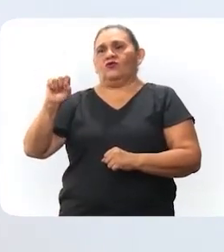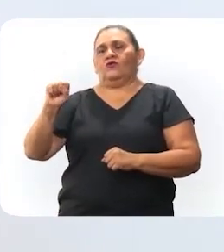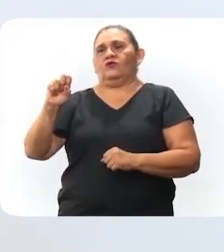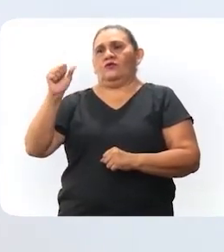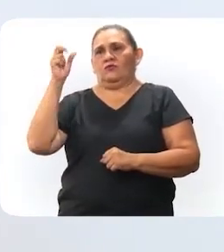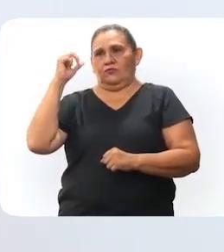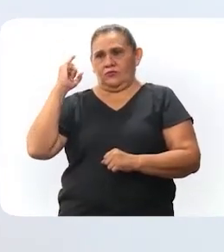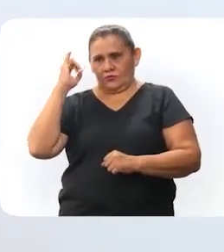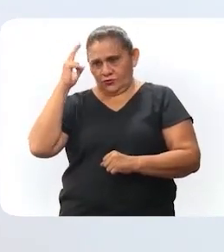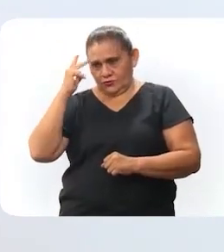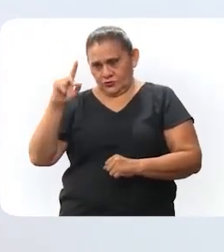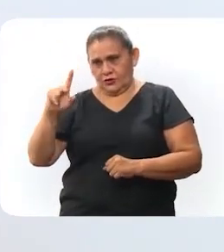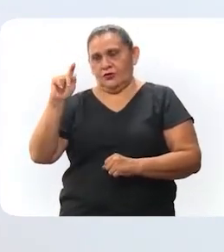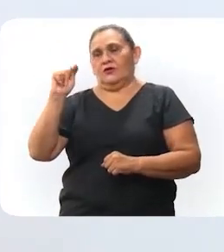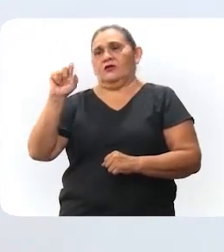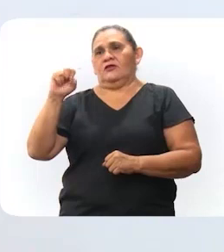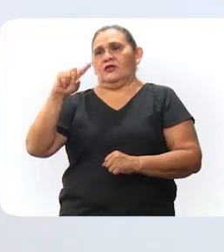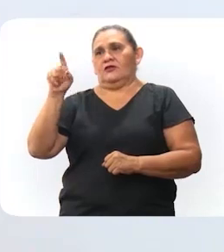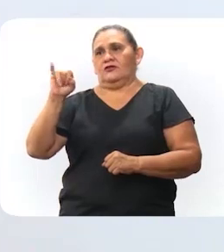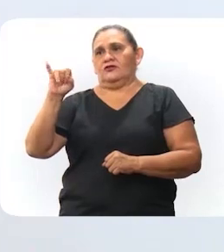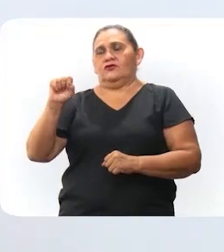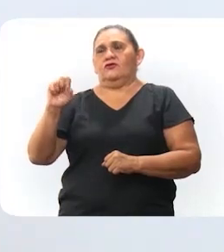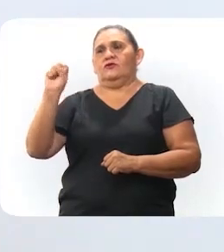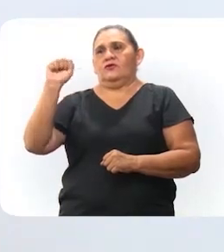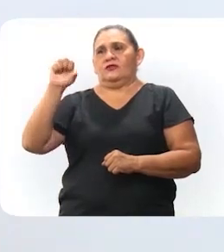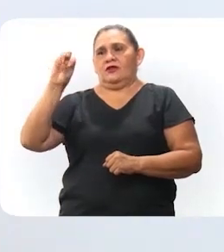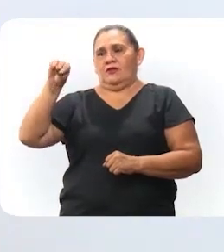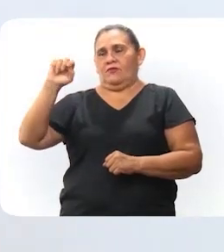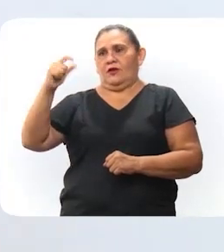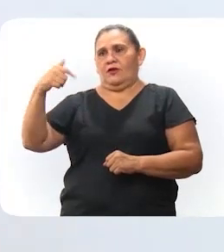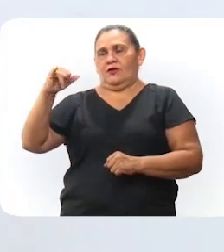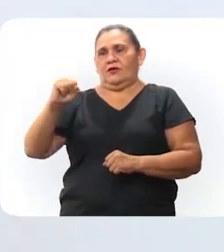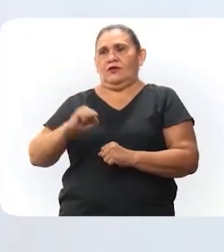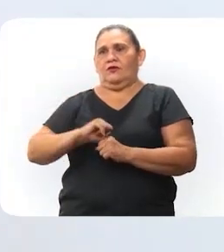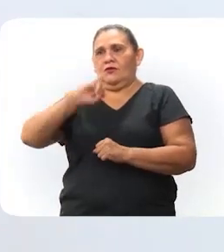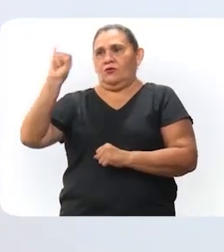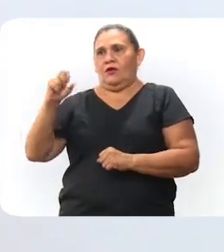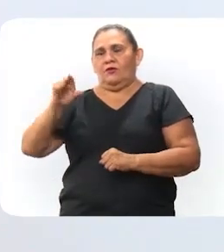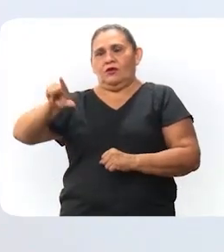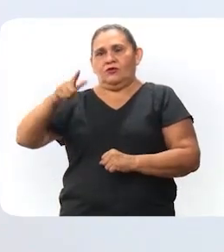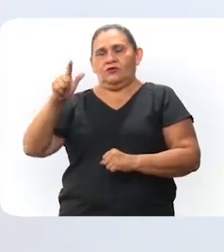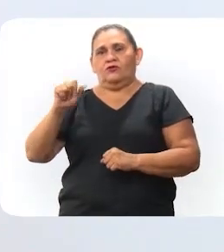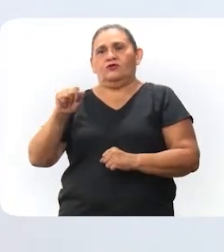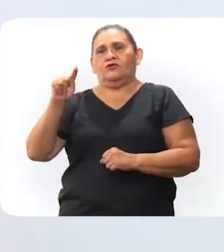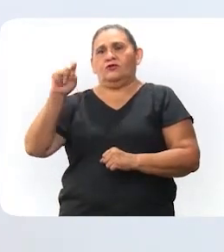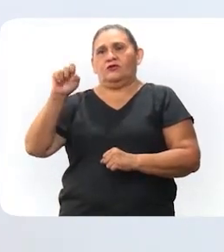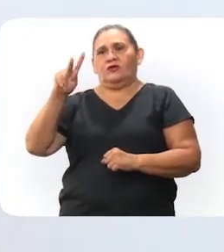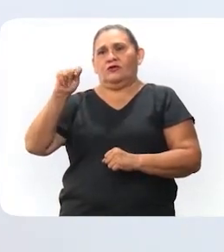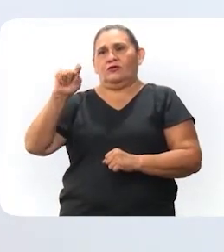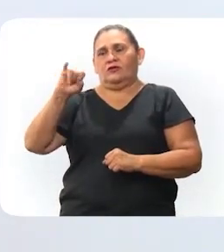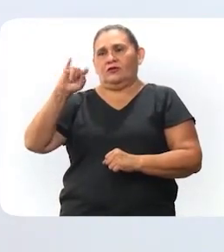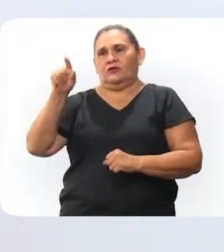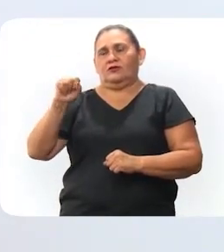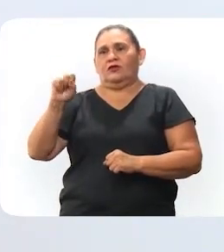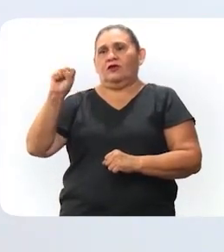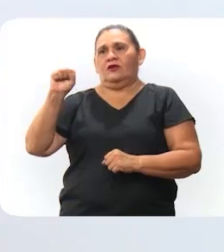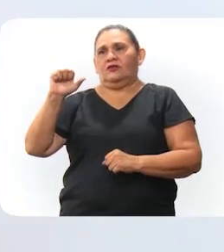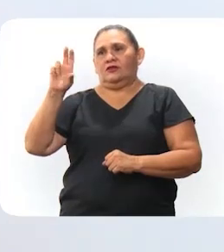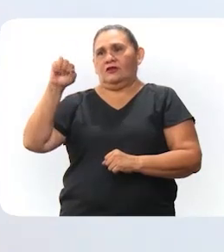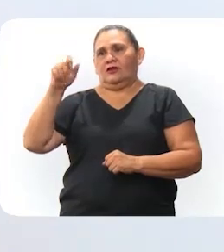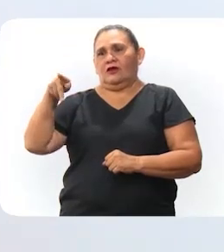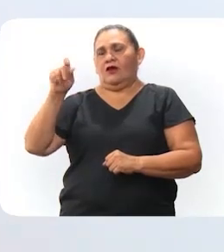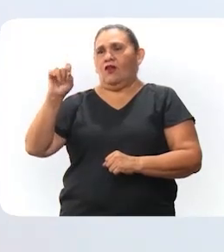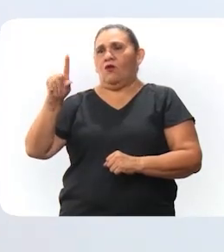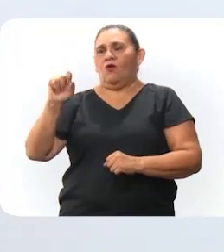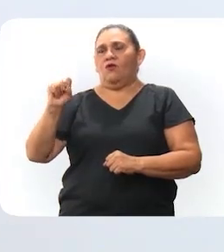San, Maní, Tatsiu, Chancom y Samajil. Jueves 12, Jují, Cusamá, Tetis, Cantunil, Zacalum,